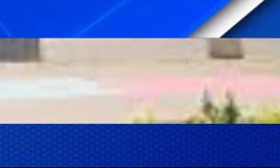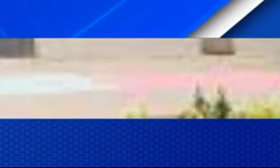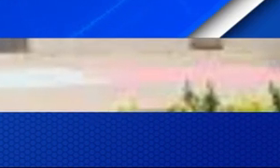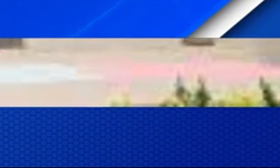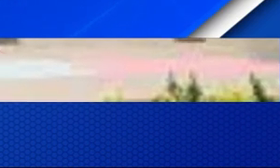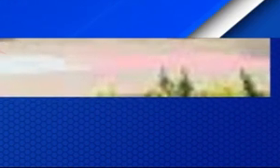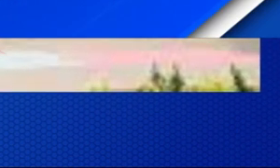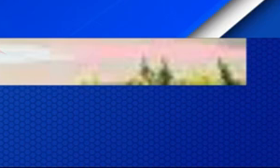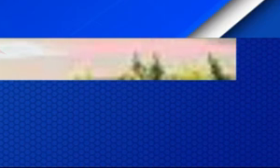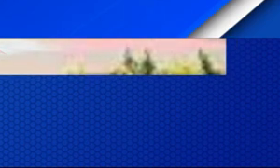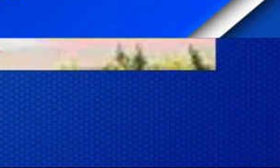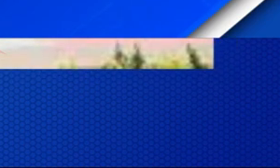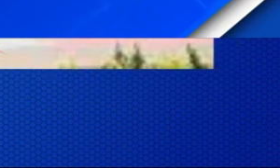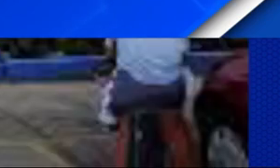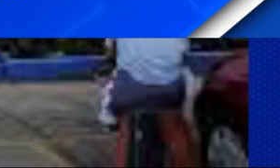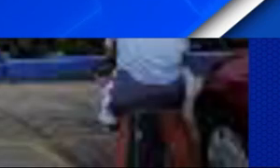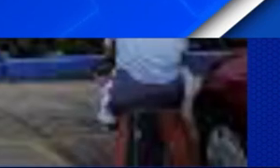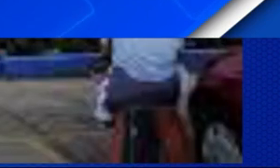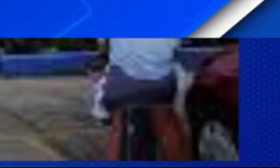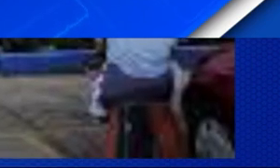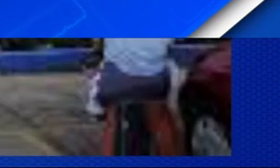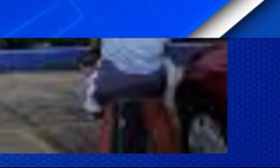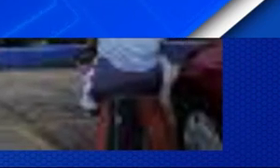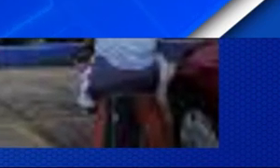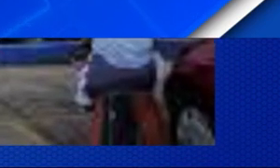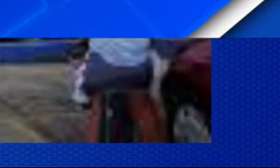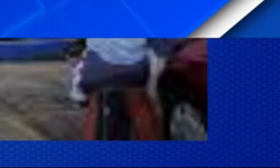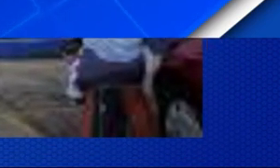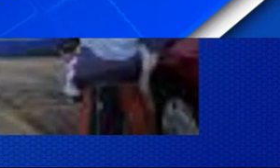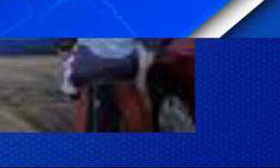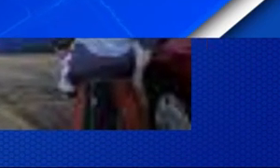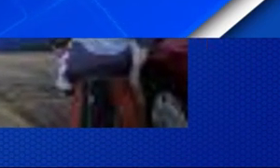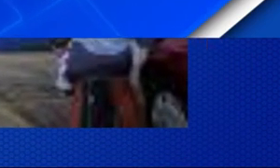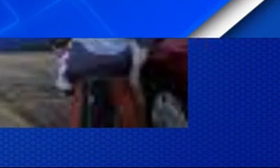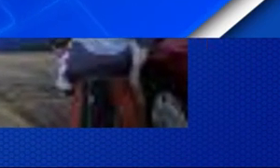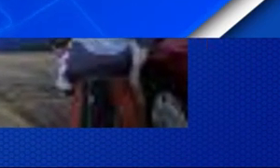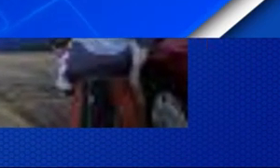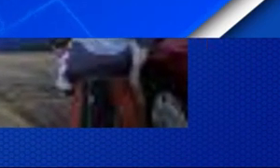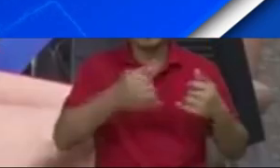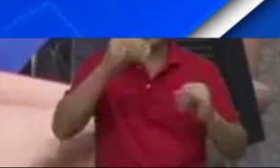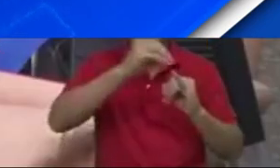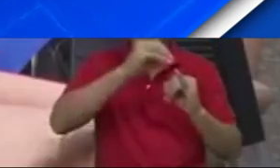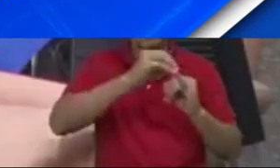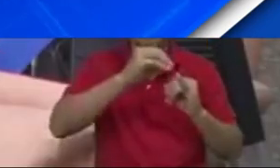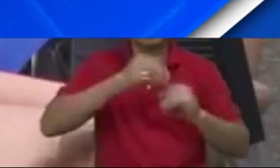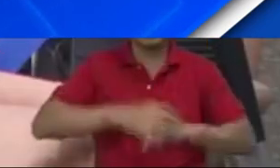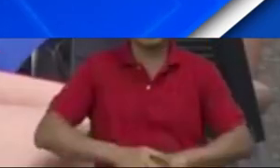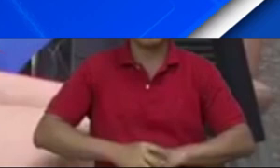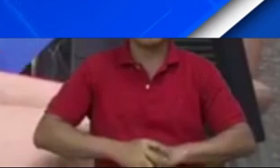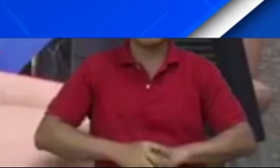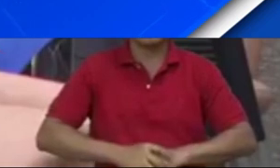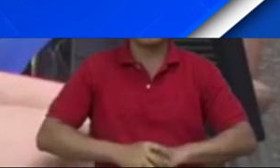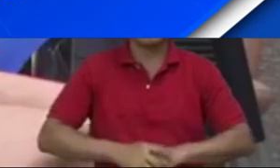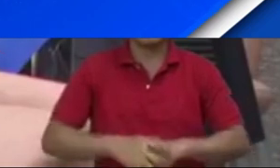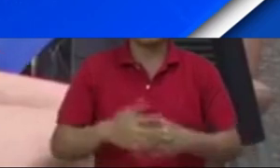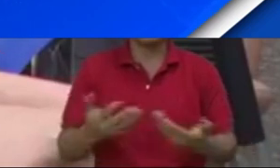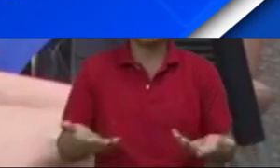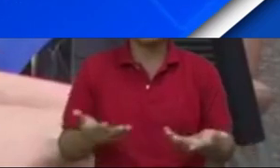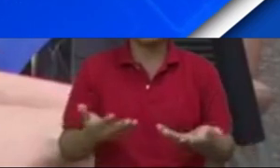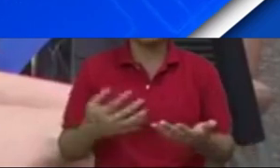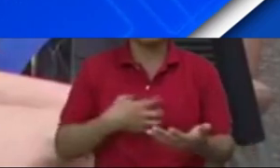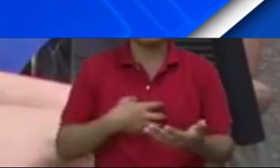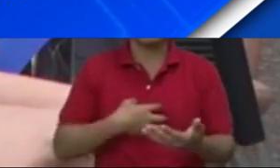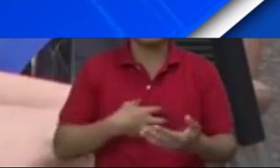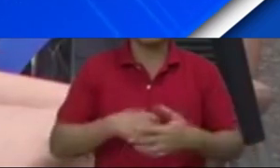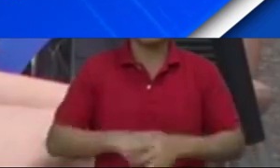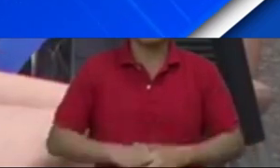término técnico y elevar al rango de ministros a la directora de esa institución activa. Es importante tomar en cuenta que los fines